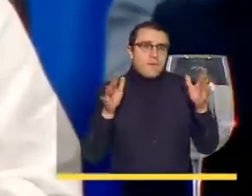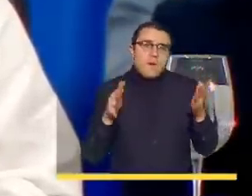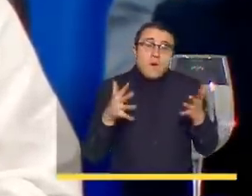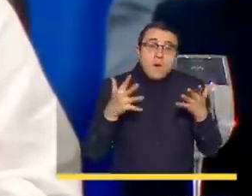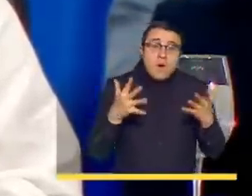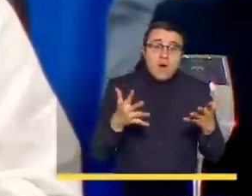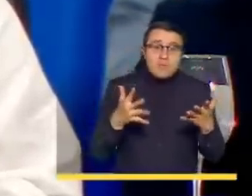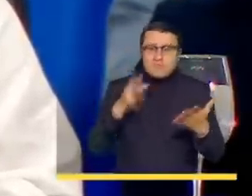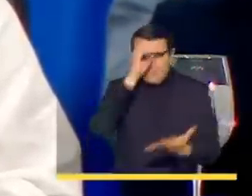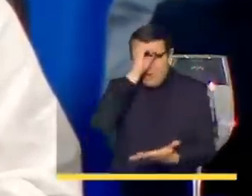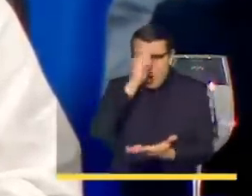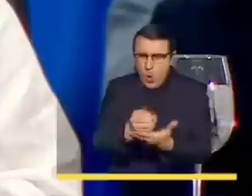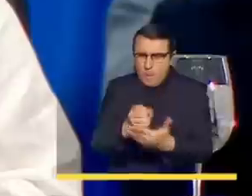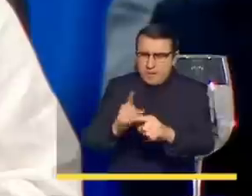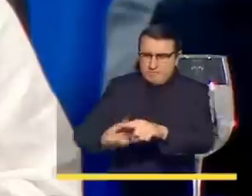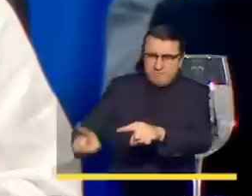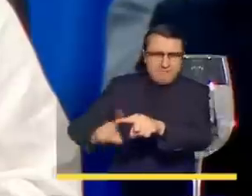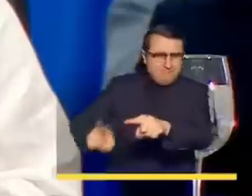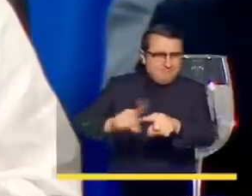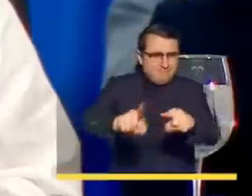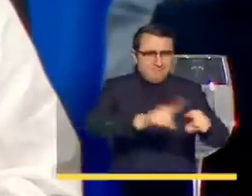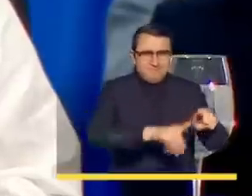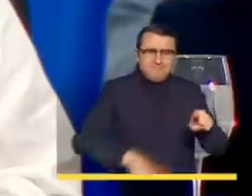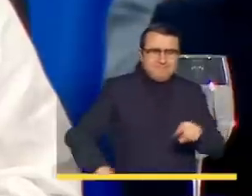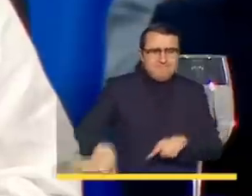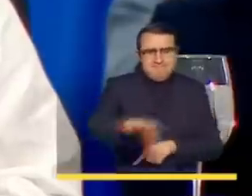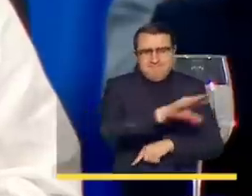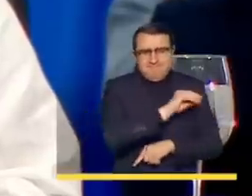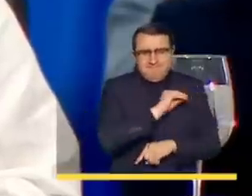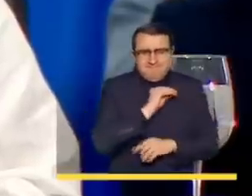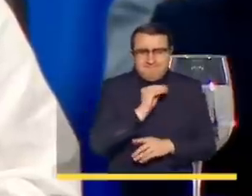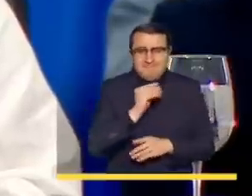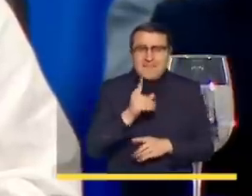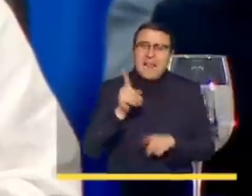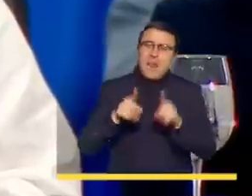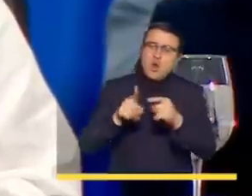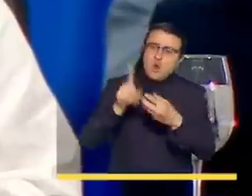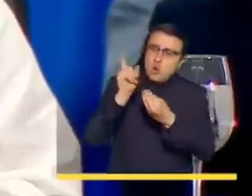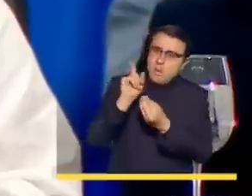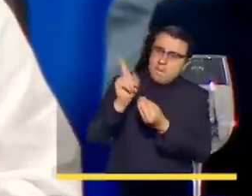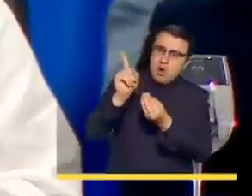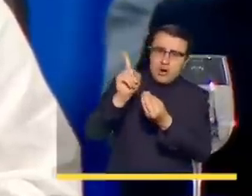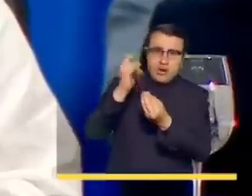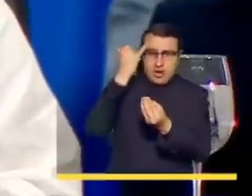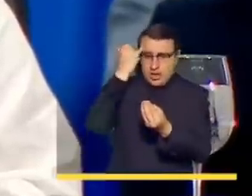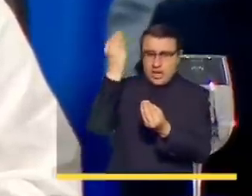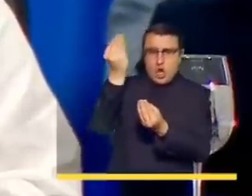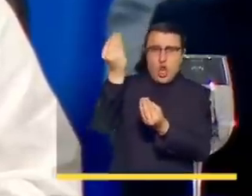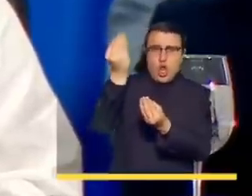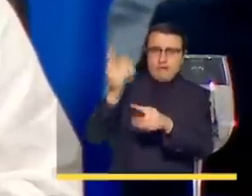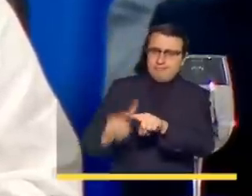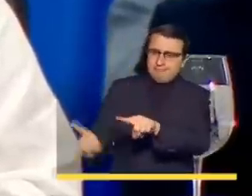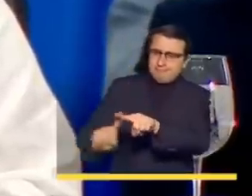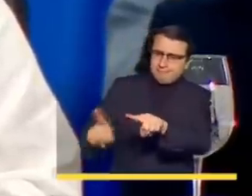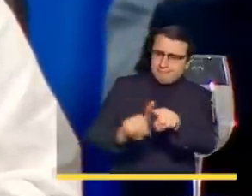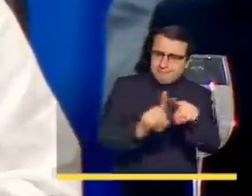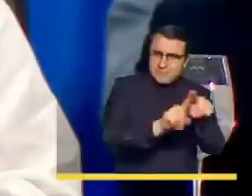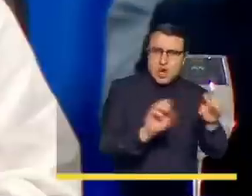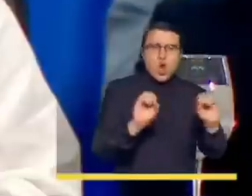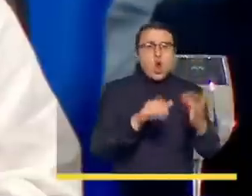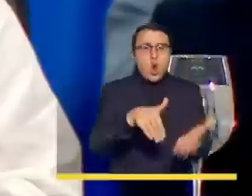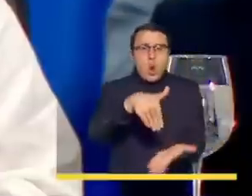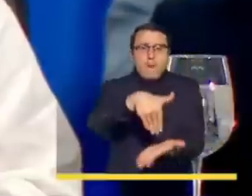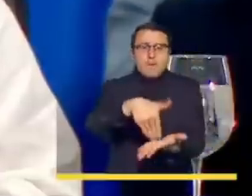independientemente de nuestras diferencias, por encima de banderías partidistas y de